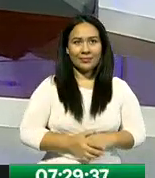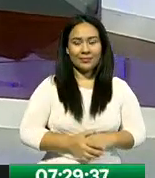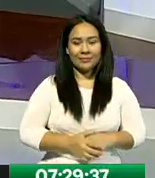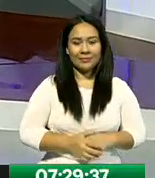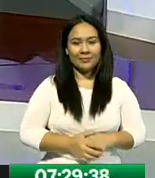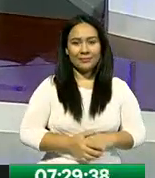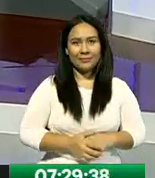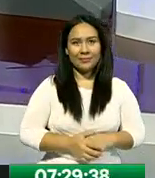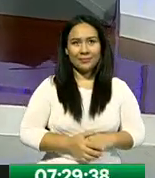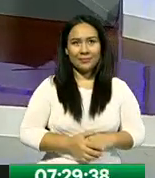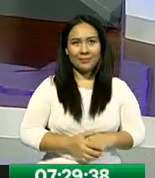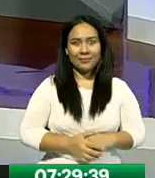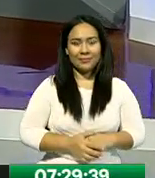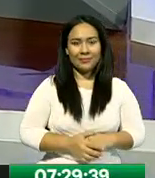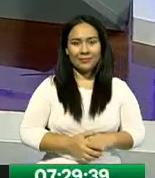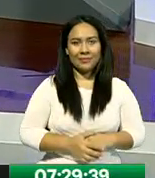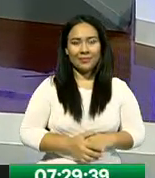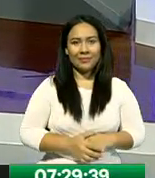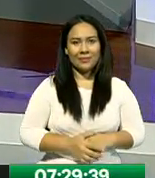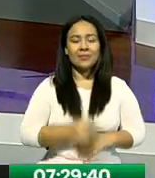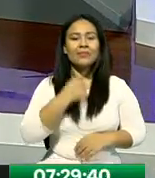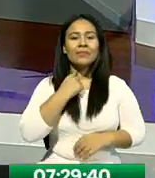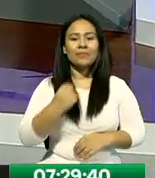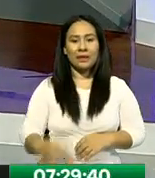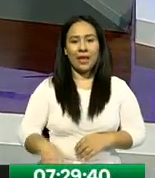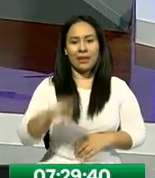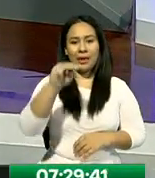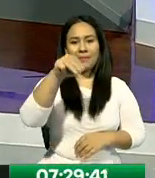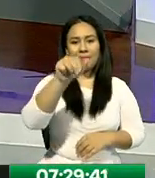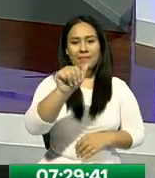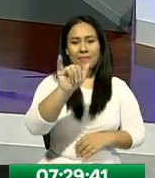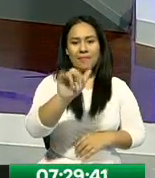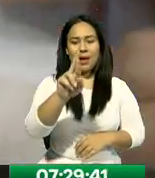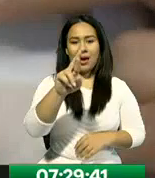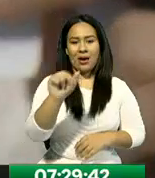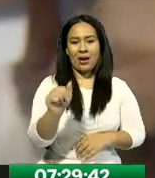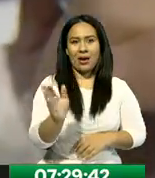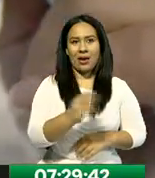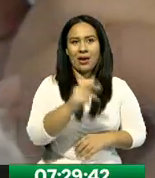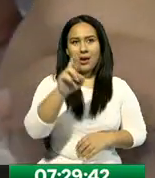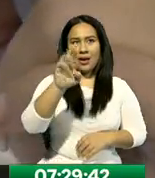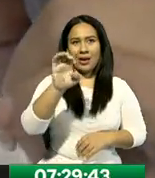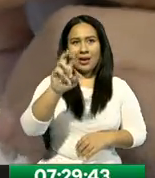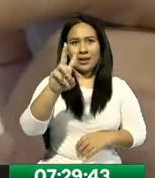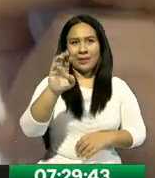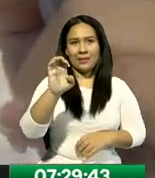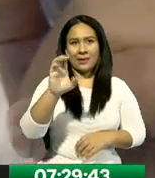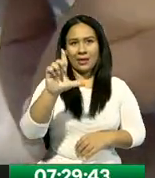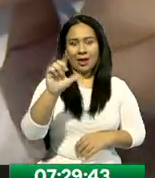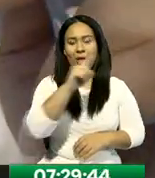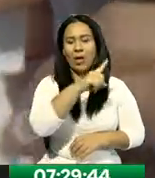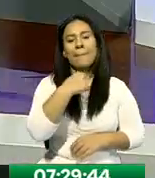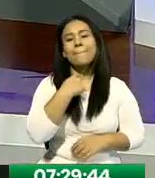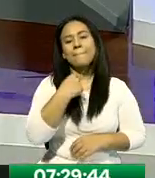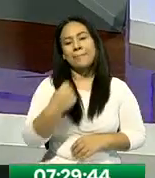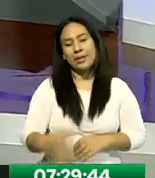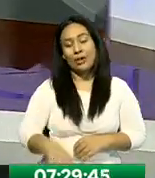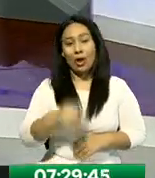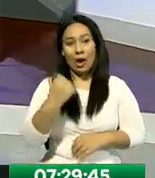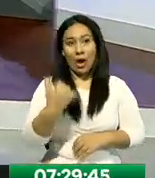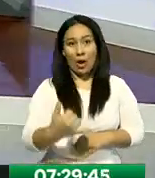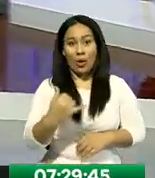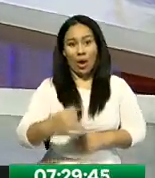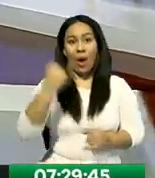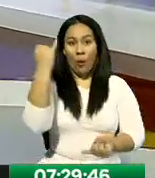el ganador. Queda fuera Mayra Mercedes Revelo. Se perdió la camiseta, Mayrita, pero vamos a seguir sorteando otra.